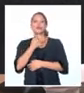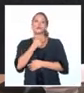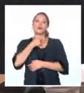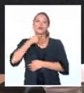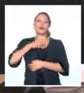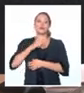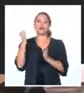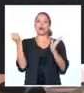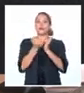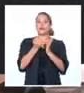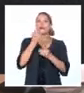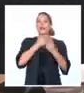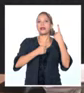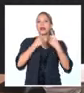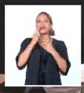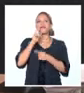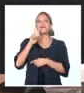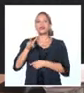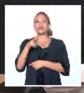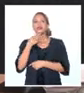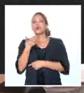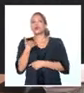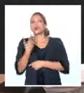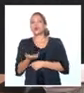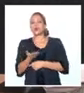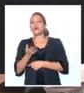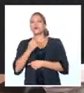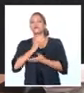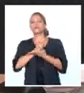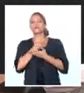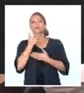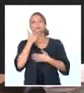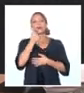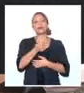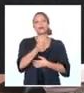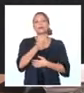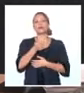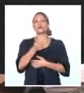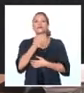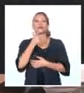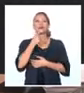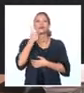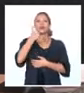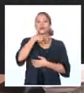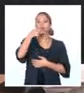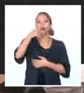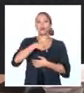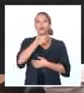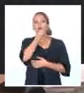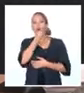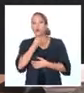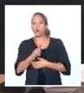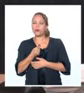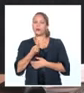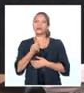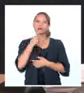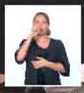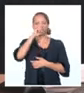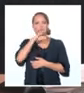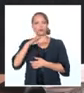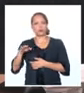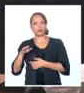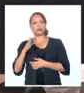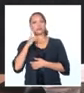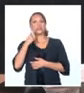veamos qué implicación tiene en este sector de niñez, juventud y adolescencia para que como parte de la política tengan un